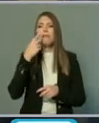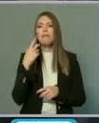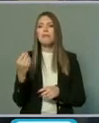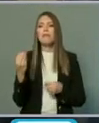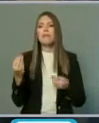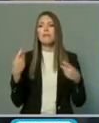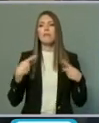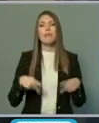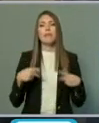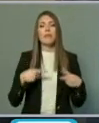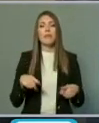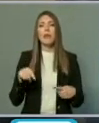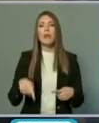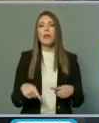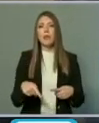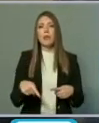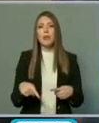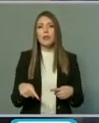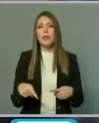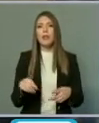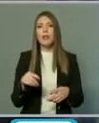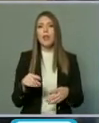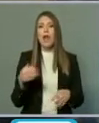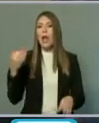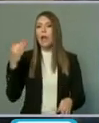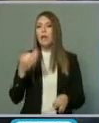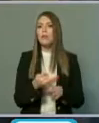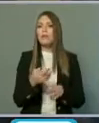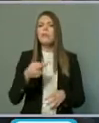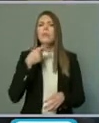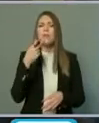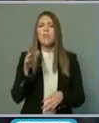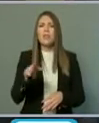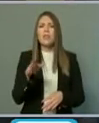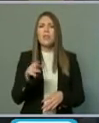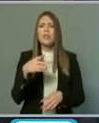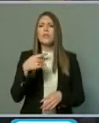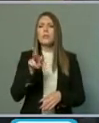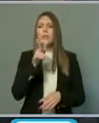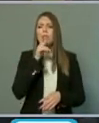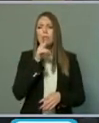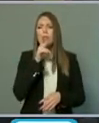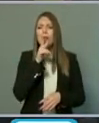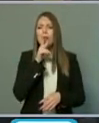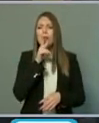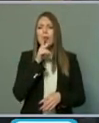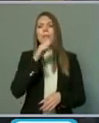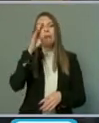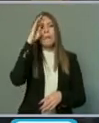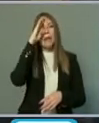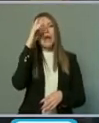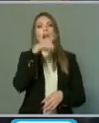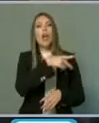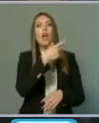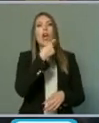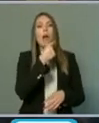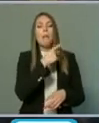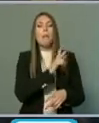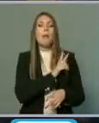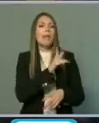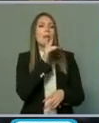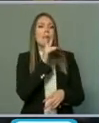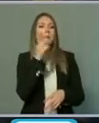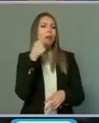mucha gente de aquí, incluso hasta la fecha, me preguntan por mi padre, pensando que él era.